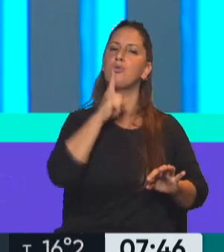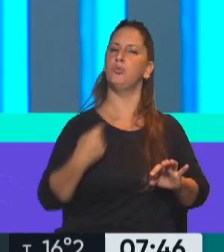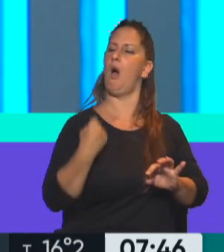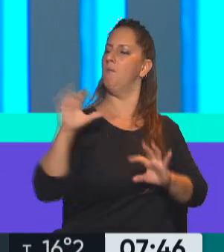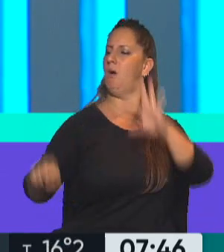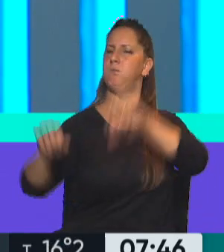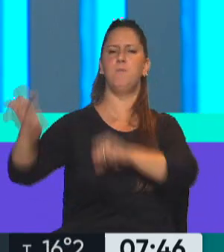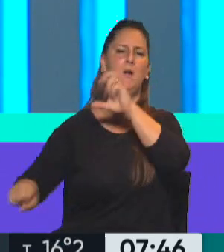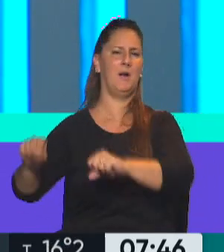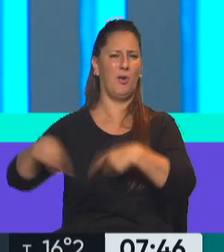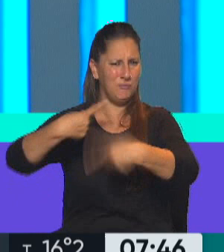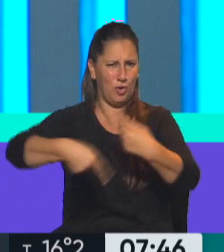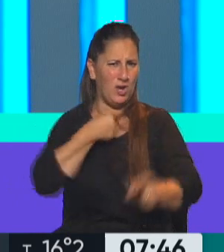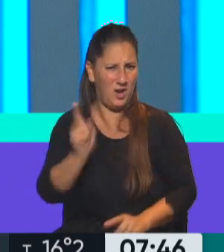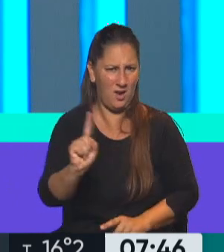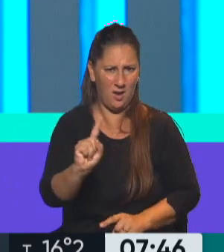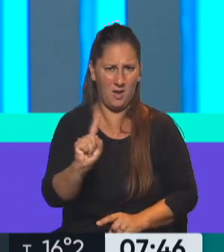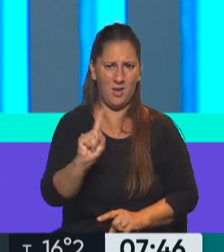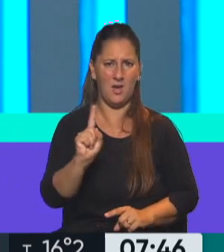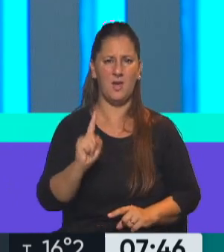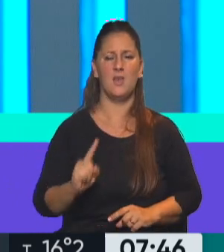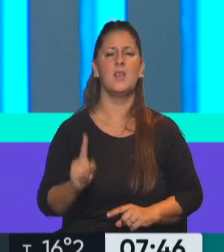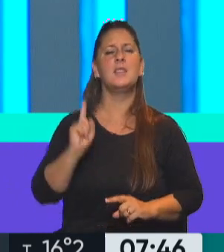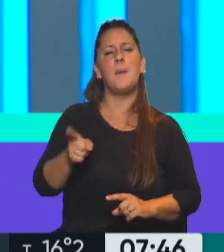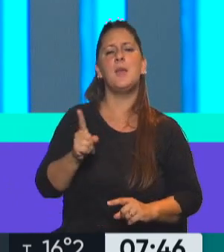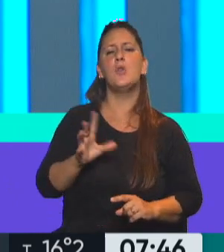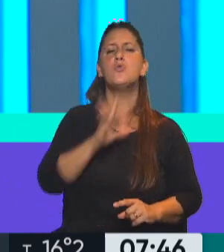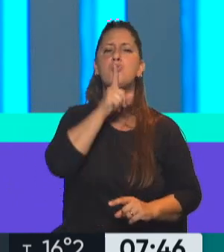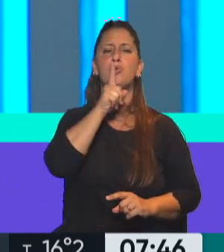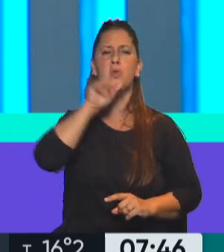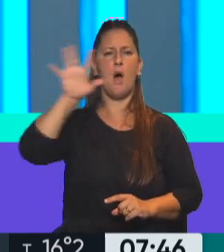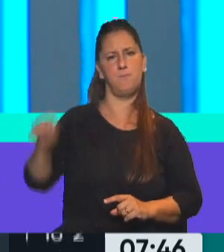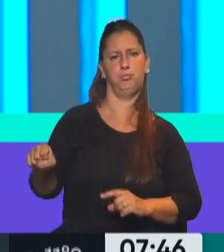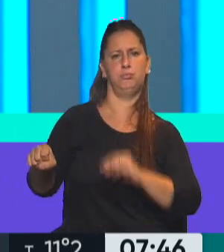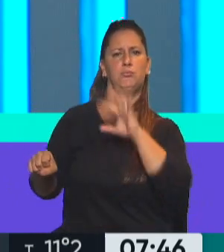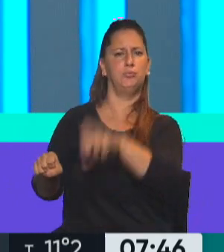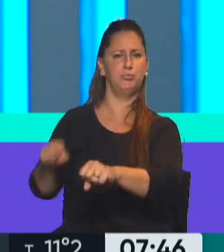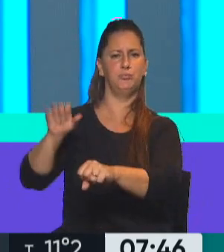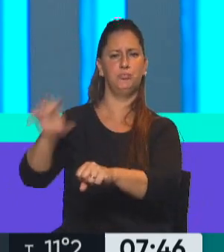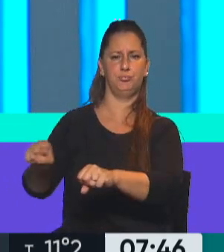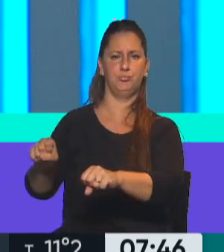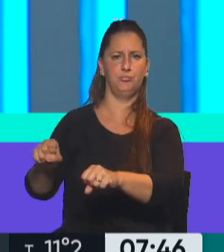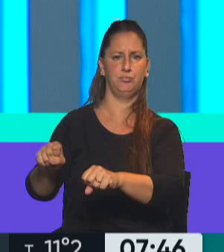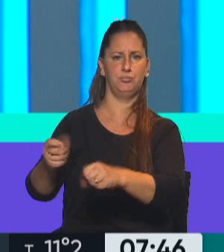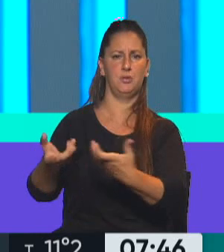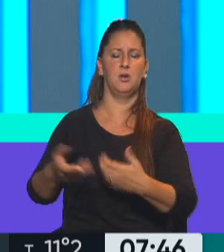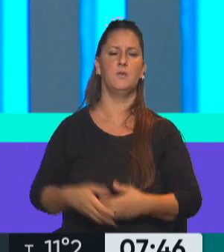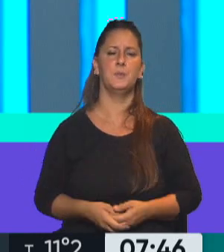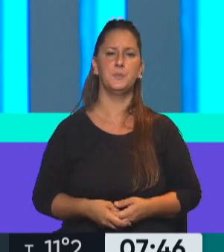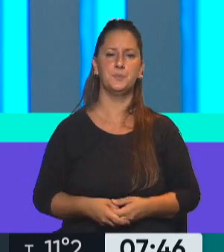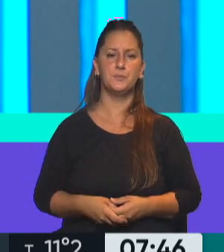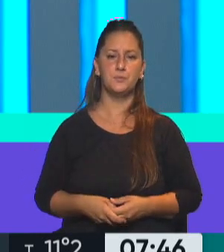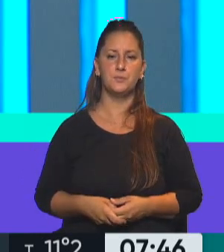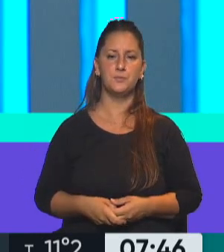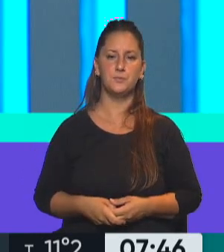esto. No es el problema de Rusia. Que alguien quiere ver Rusia como invasor, esto quizás Freud te explicaría mucho mejor que yo, pero